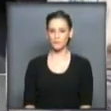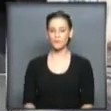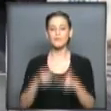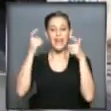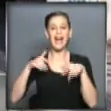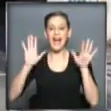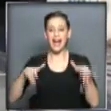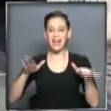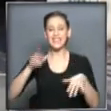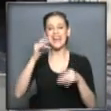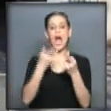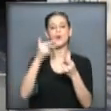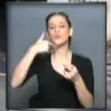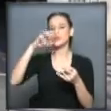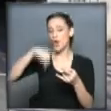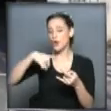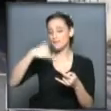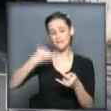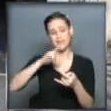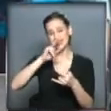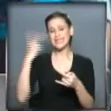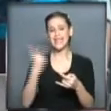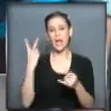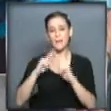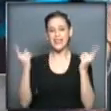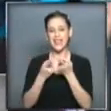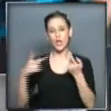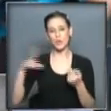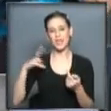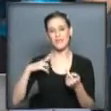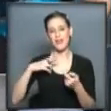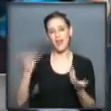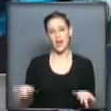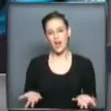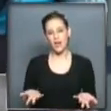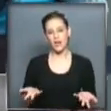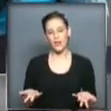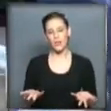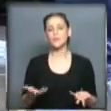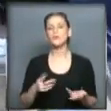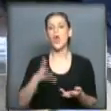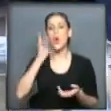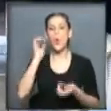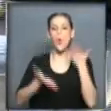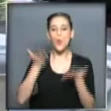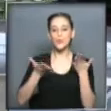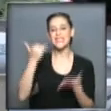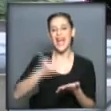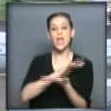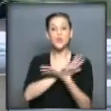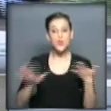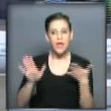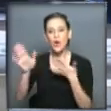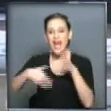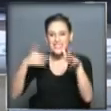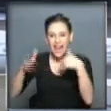Ángeles Rawson fue despedida por familiares y amigos en el cementerio privado Jardín de la Paz de Pilar, mientras la justicia realizaba un nuevo allanamiento